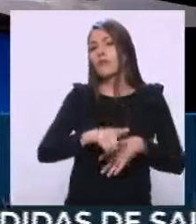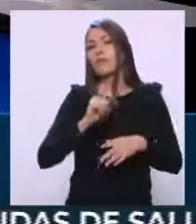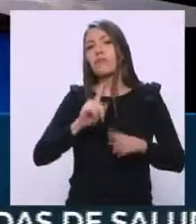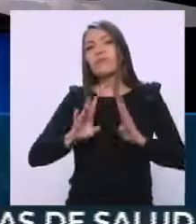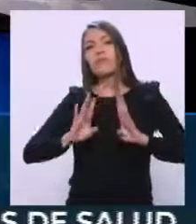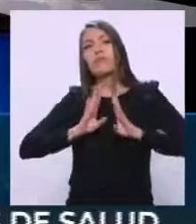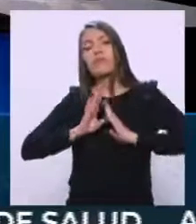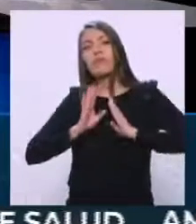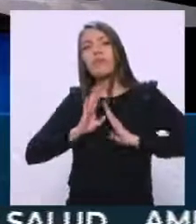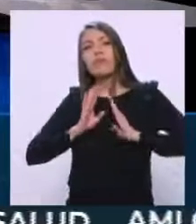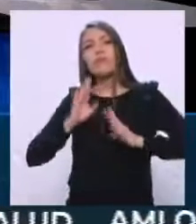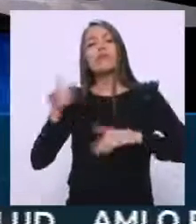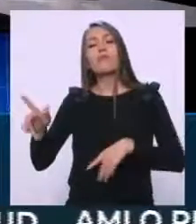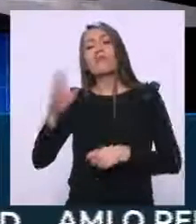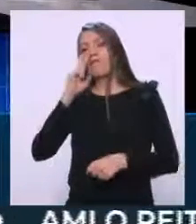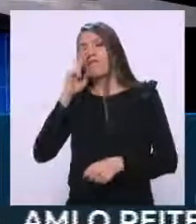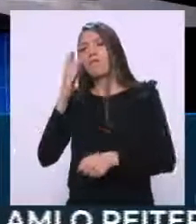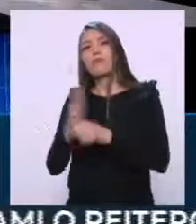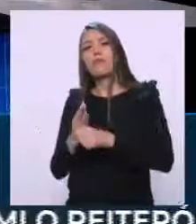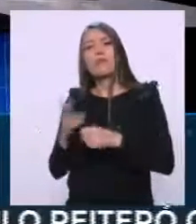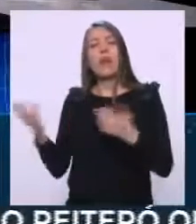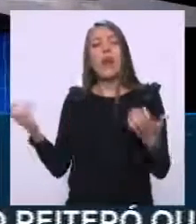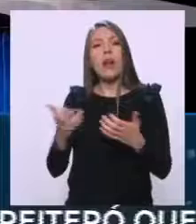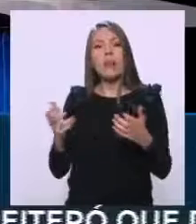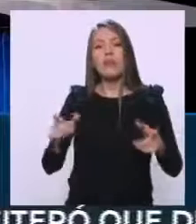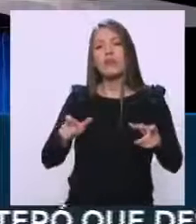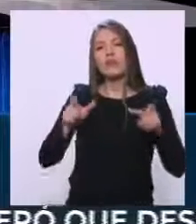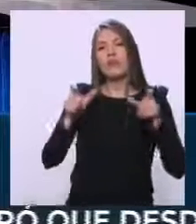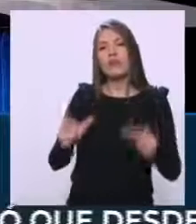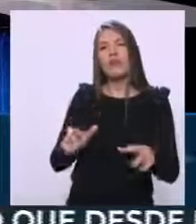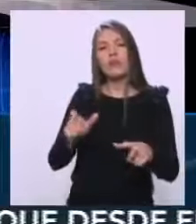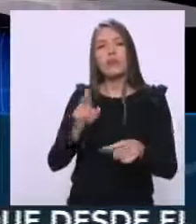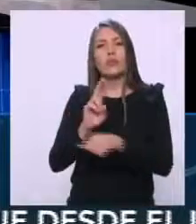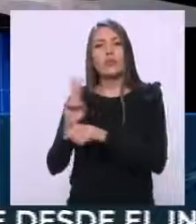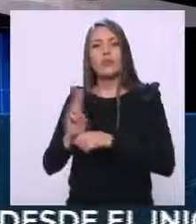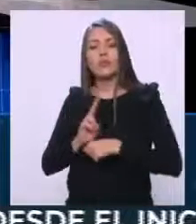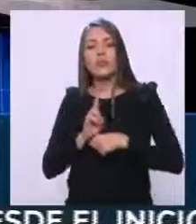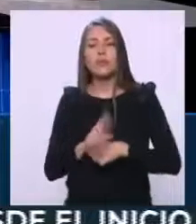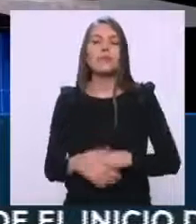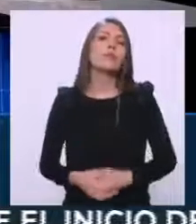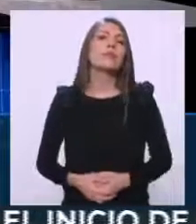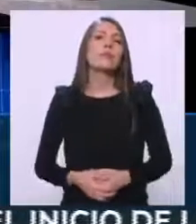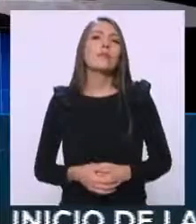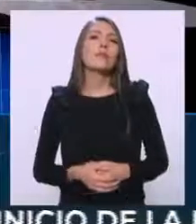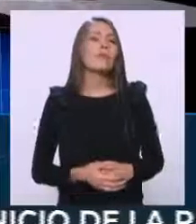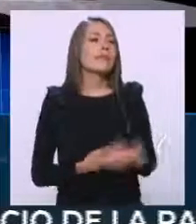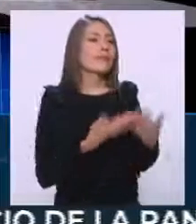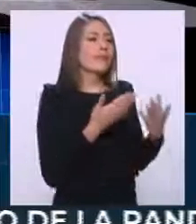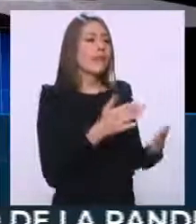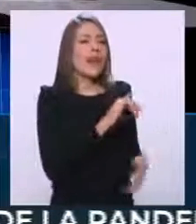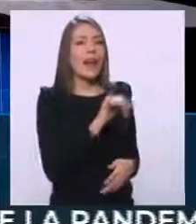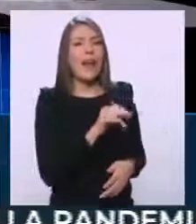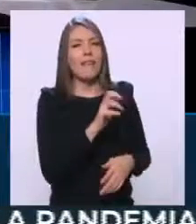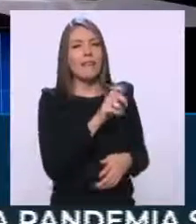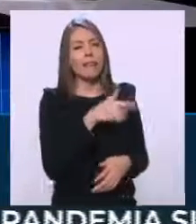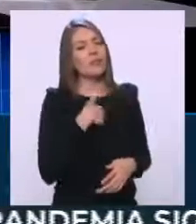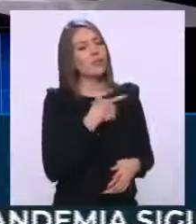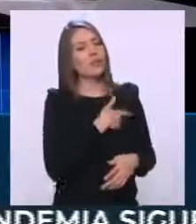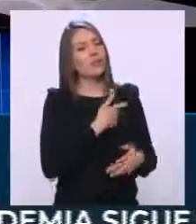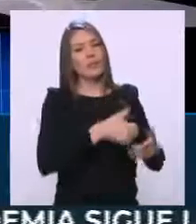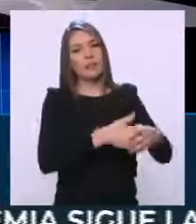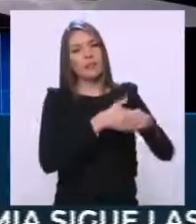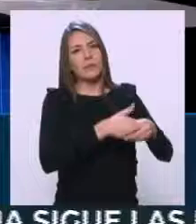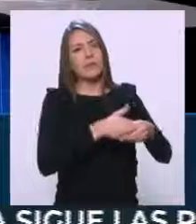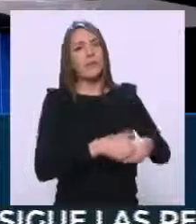la responsabilidad que tienen estas Fuerzas Armadas en las tareas que les está asignando. Javier, qué gusto saludarte. Si me permites, voy a leer